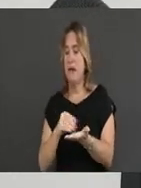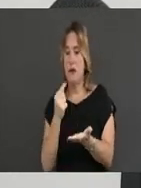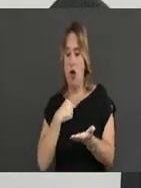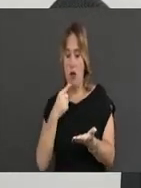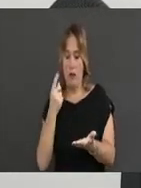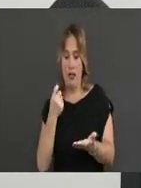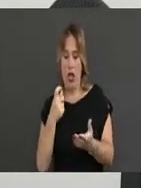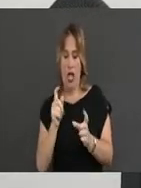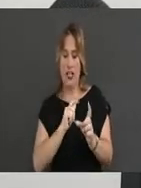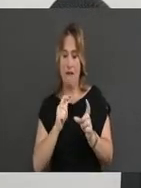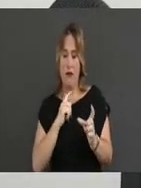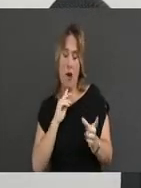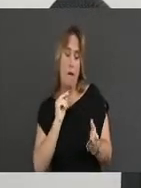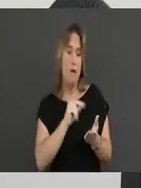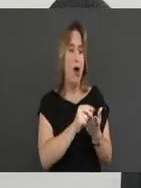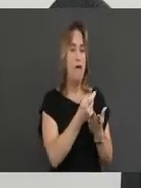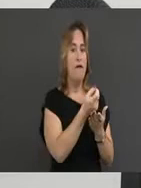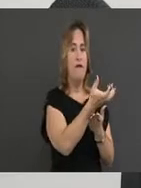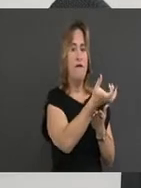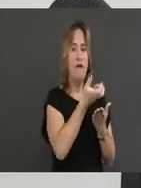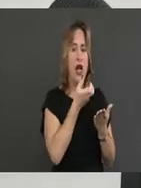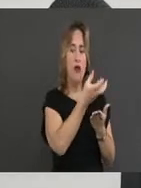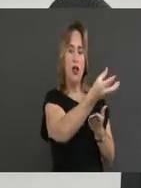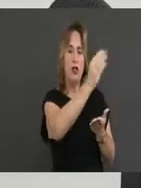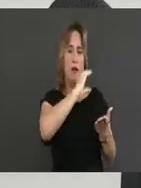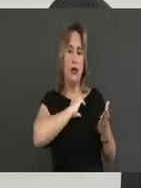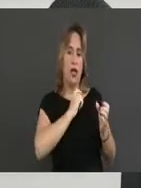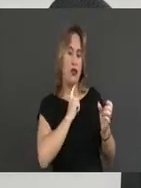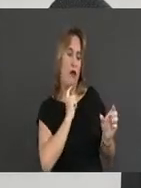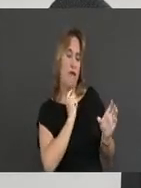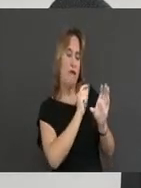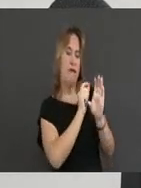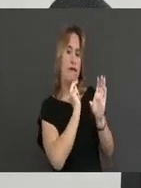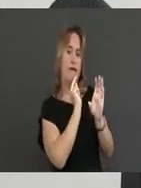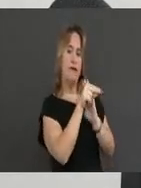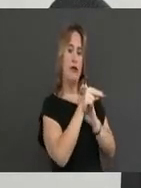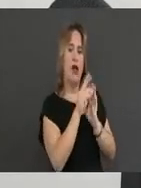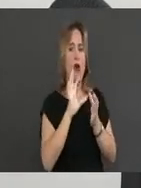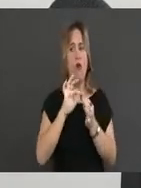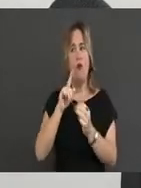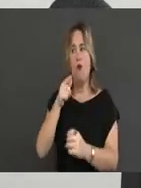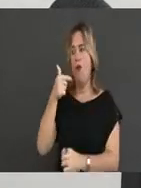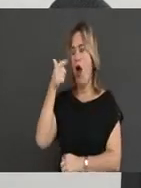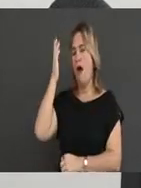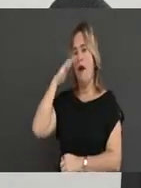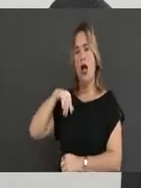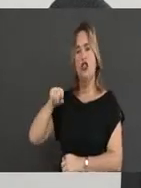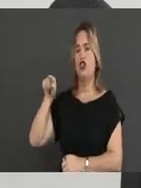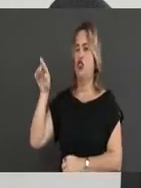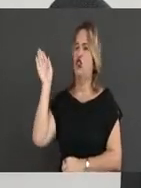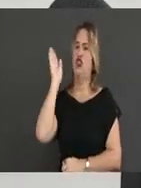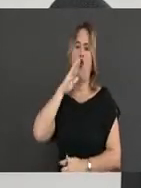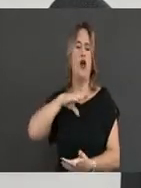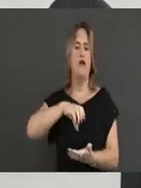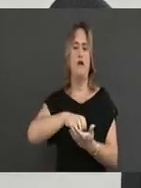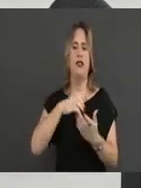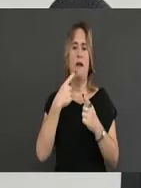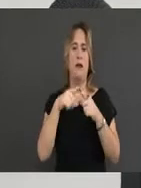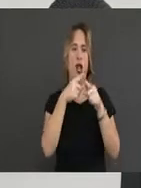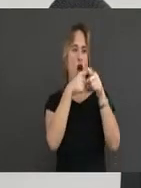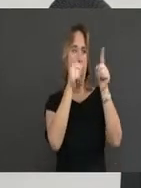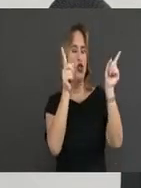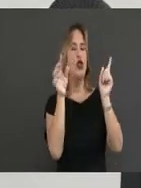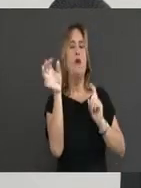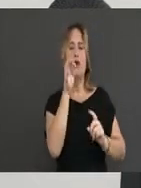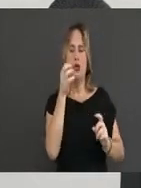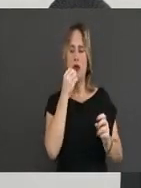este proceso de caja extra es el municipio de Guamá, porque ahí no tenemos establecimiento, pero en el resto de los